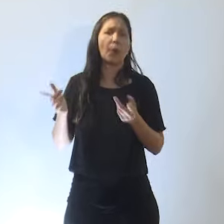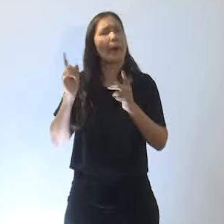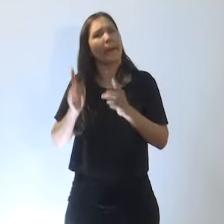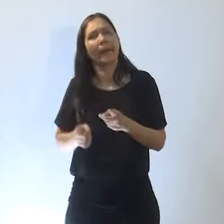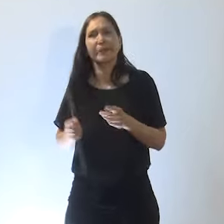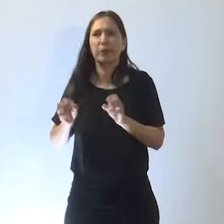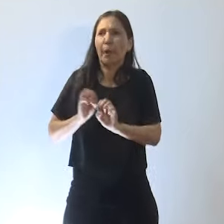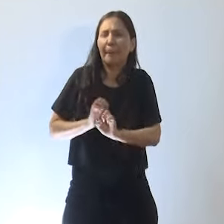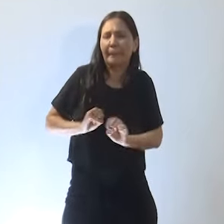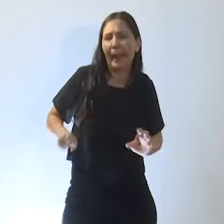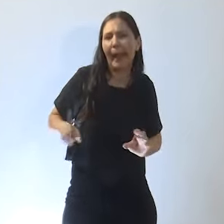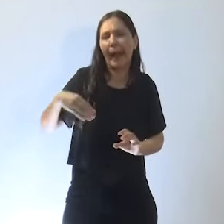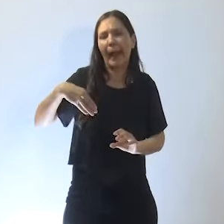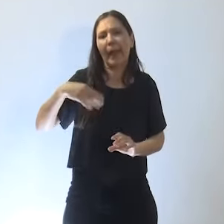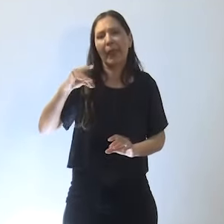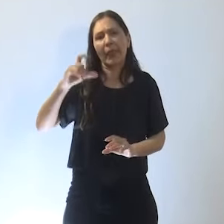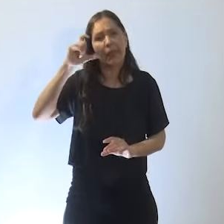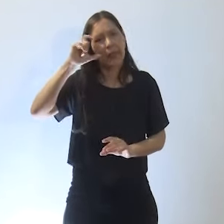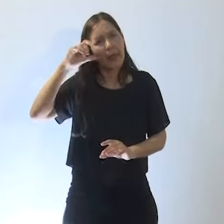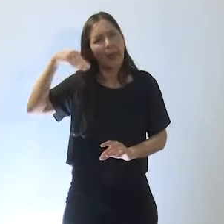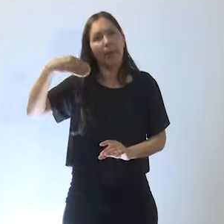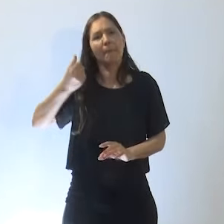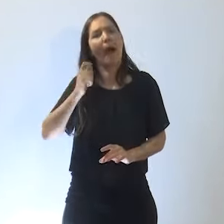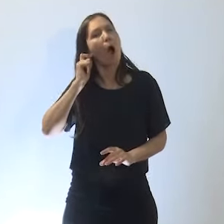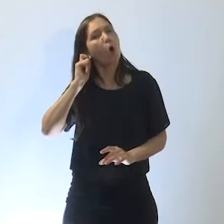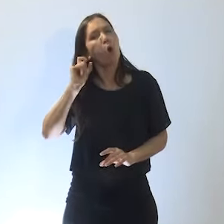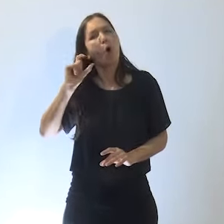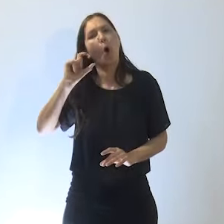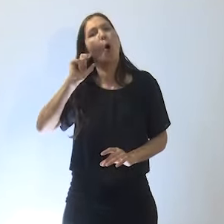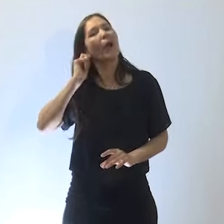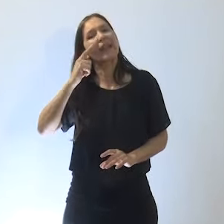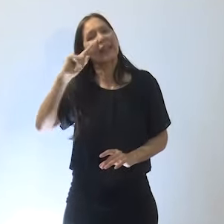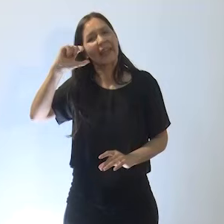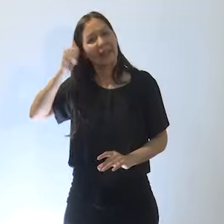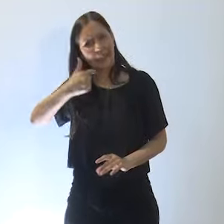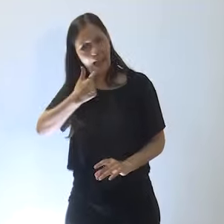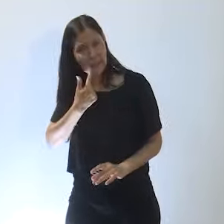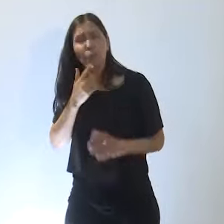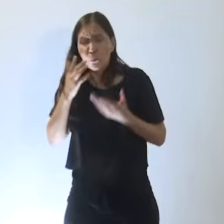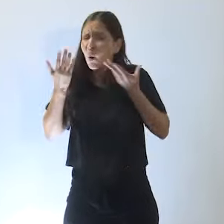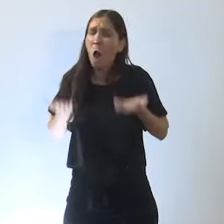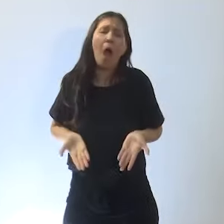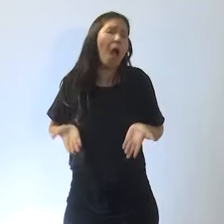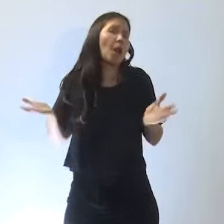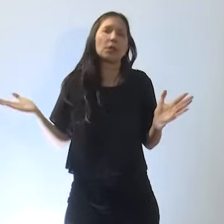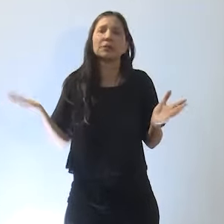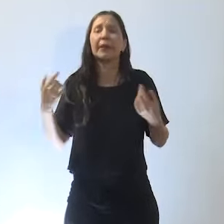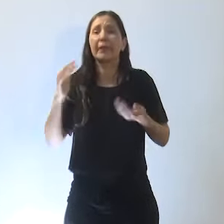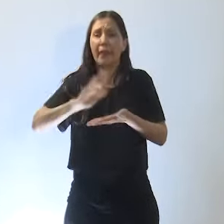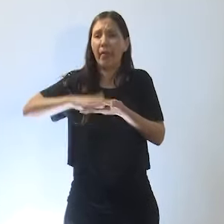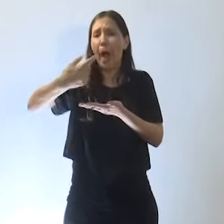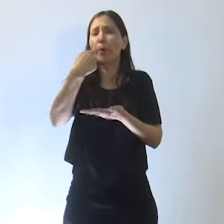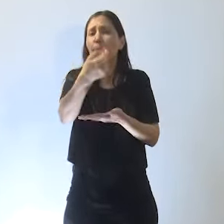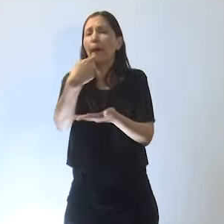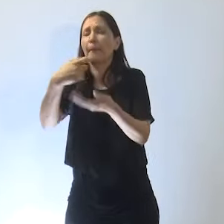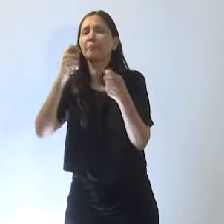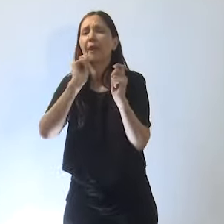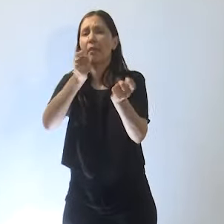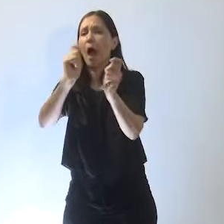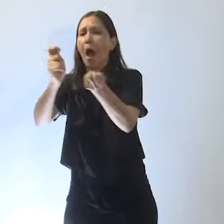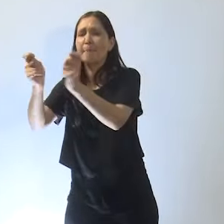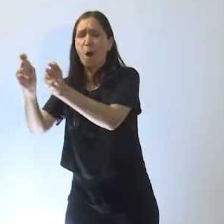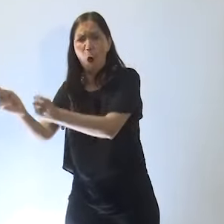igual sí Entonces politicos entonces si entregamos una Notebook y la not explique de dónde salieron los recursos